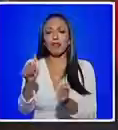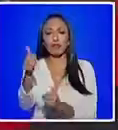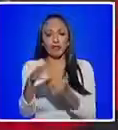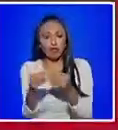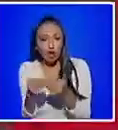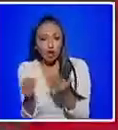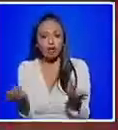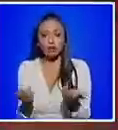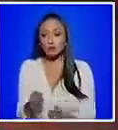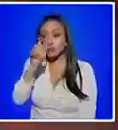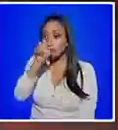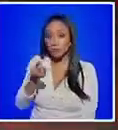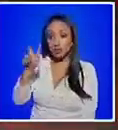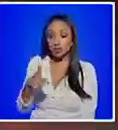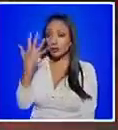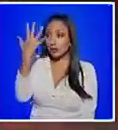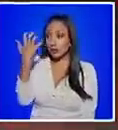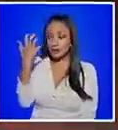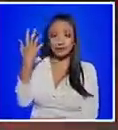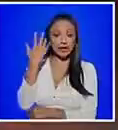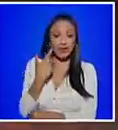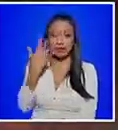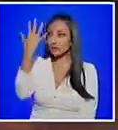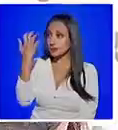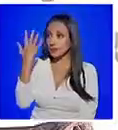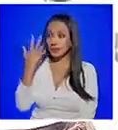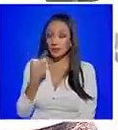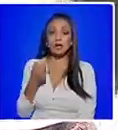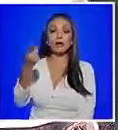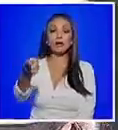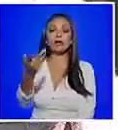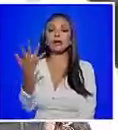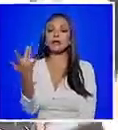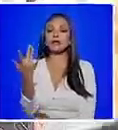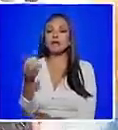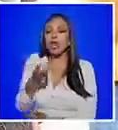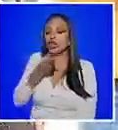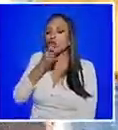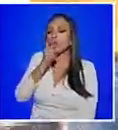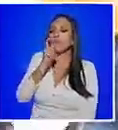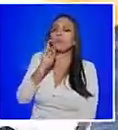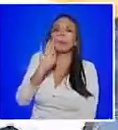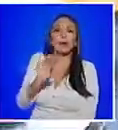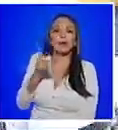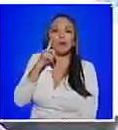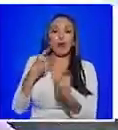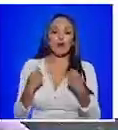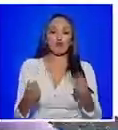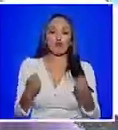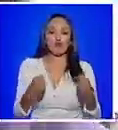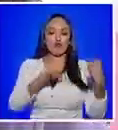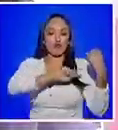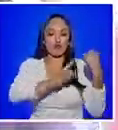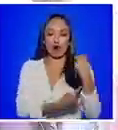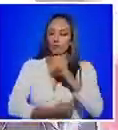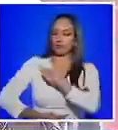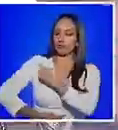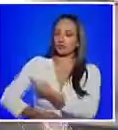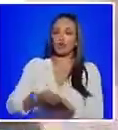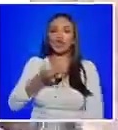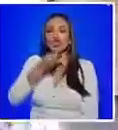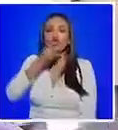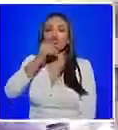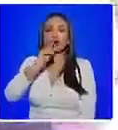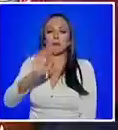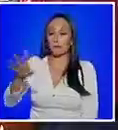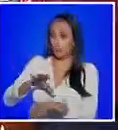feria, cada 15 días, esperan el remedio casero. Todos los males para todo. Nos fortalece el remedio, como dice el